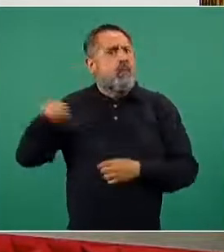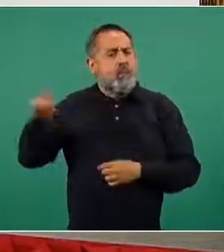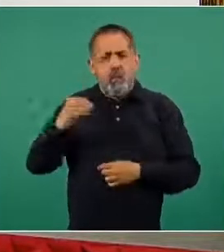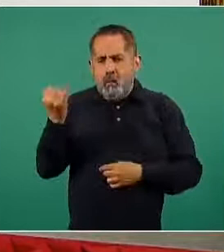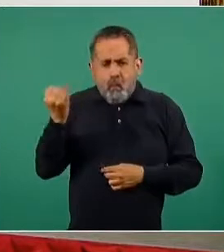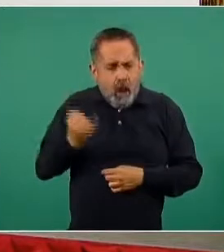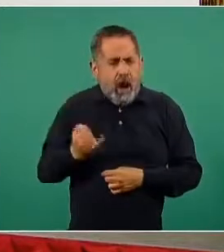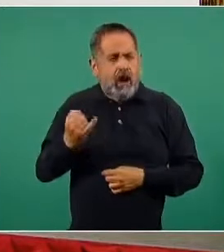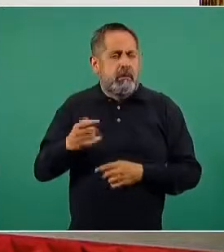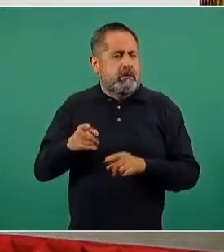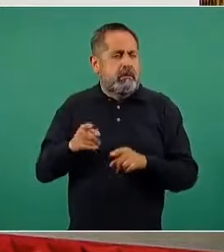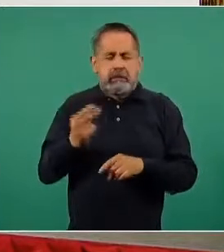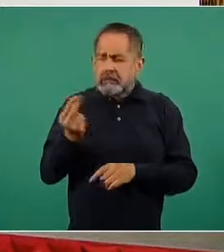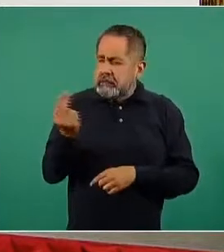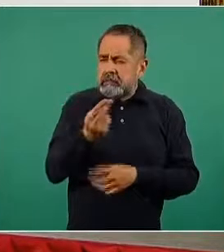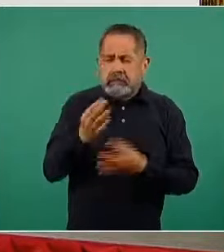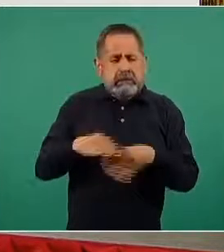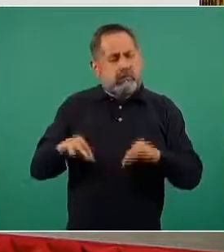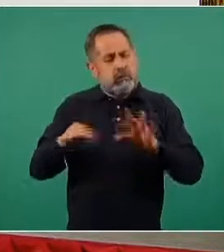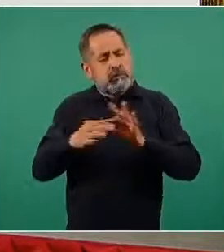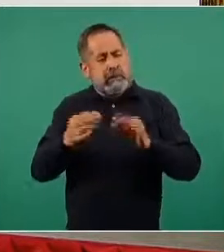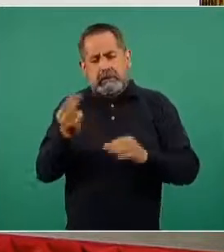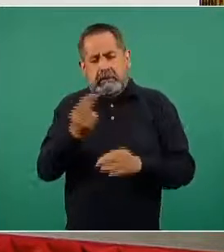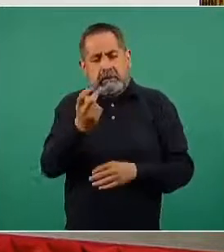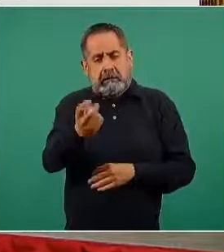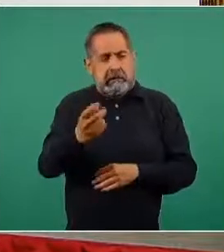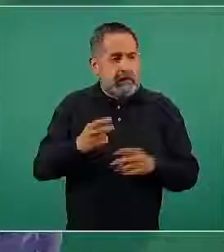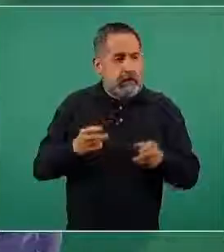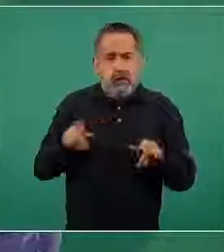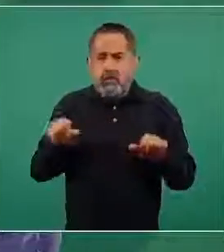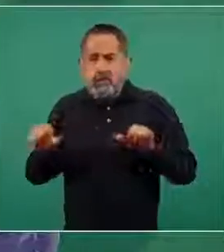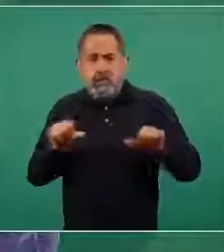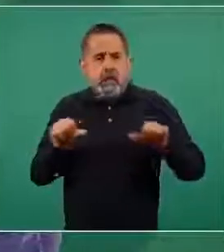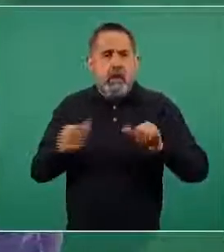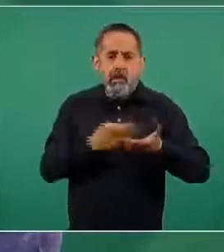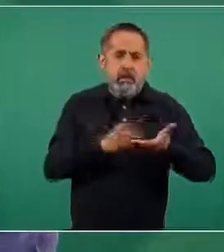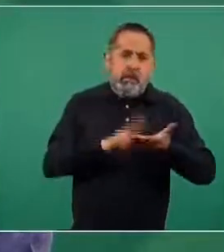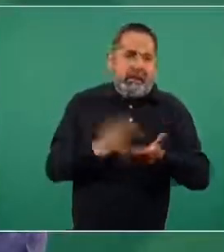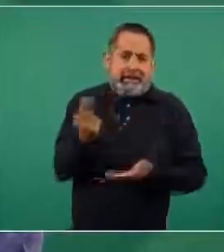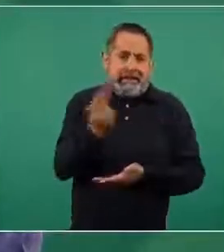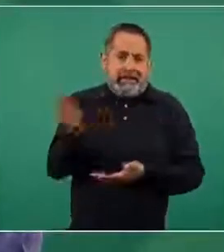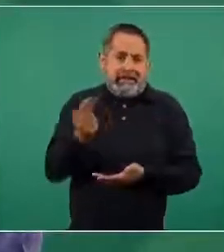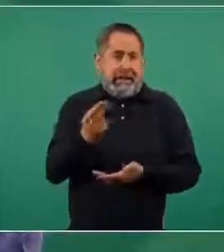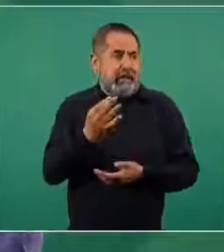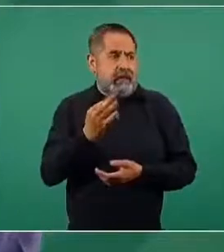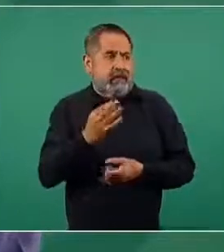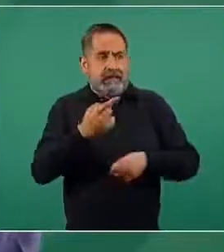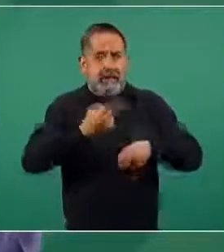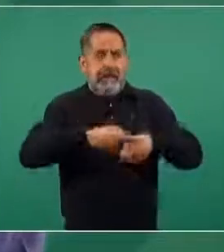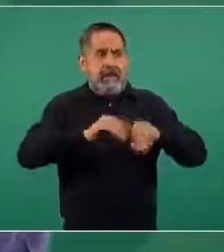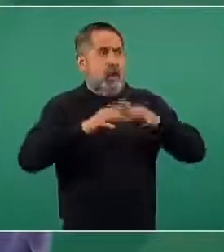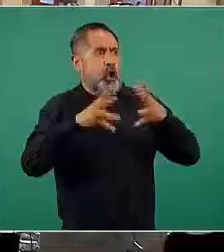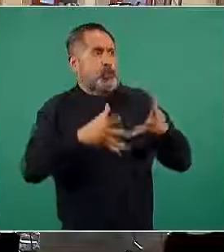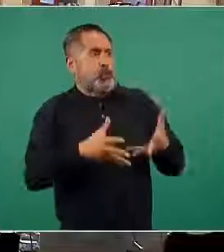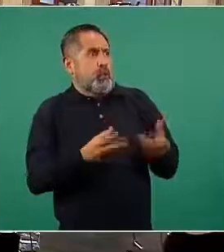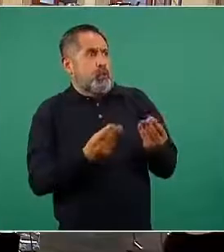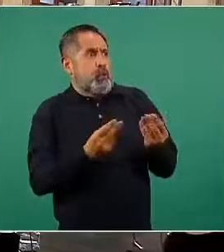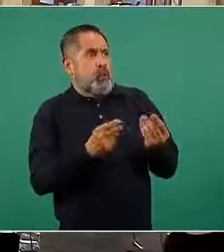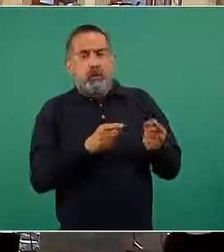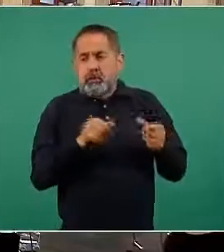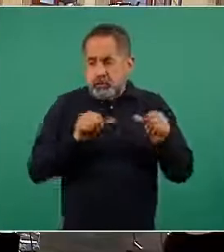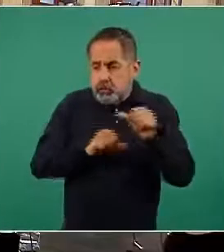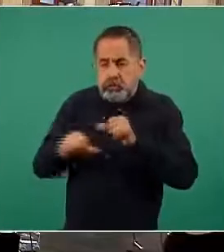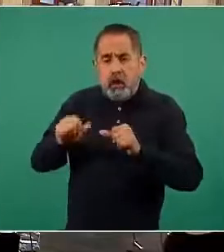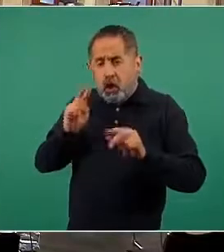es indispensable hacerlo porque si no, no hay capacidad de atención cuando hay una alta demanda de servicios. En ese